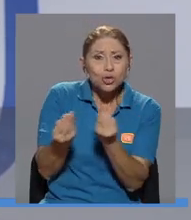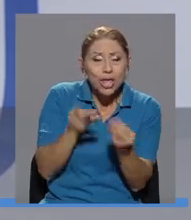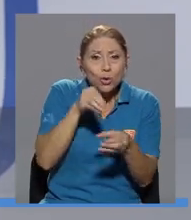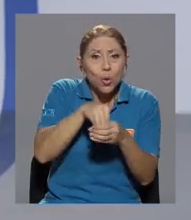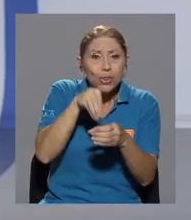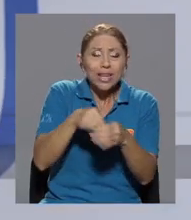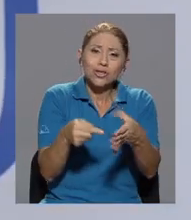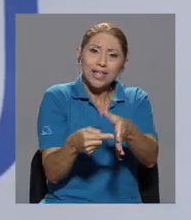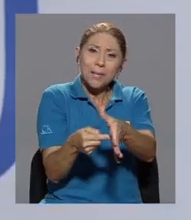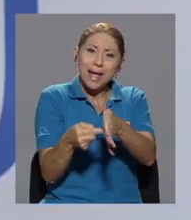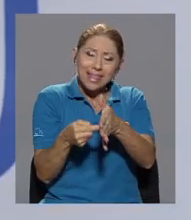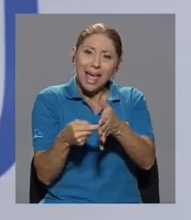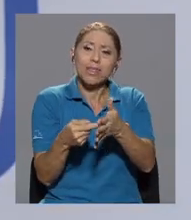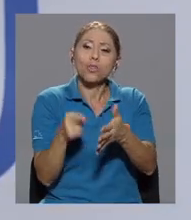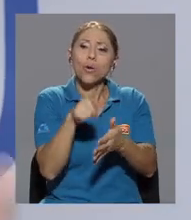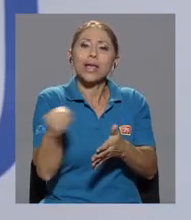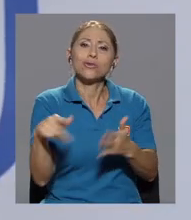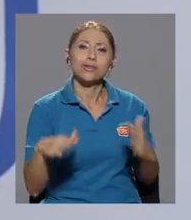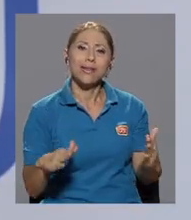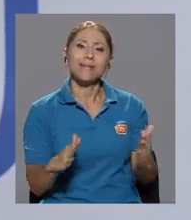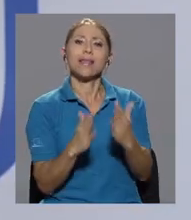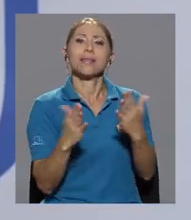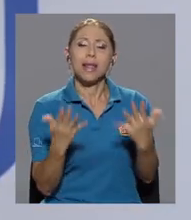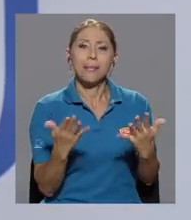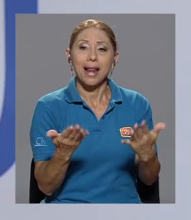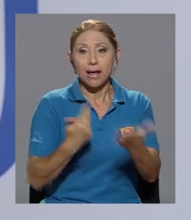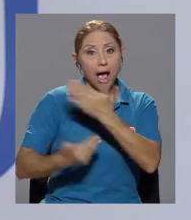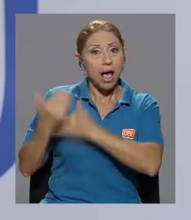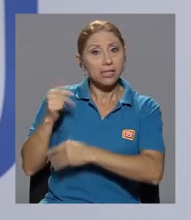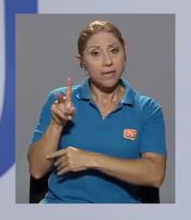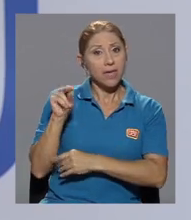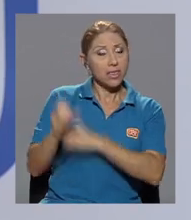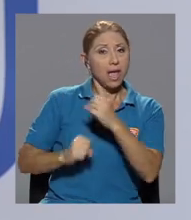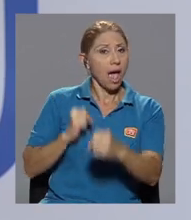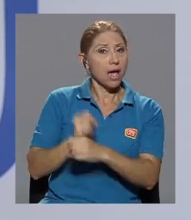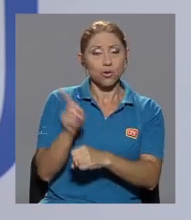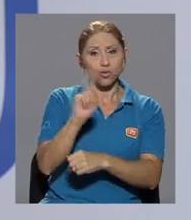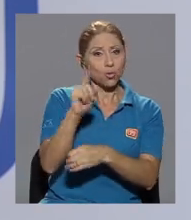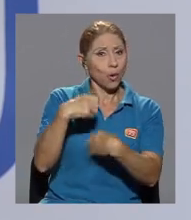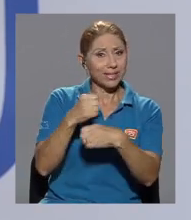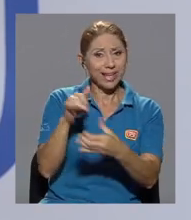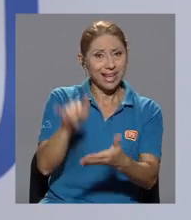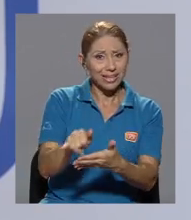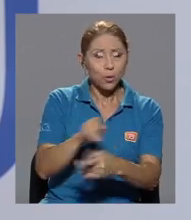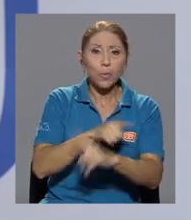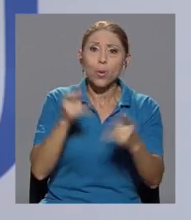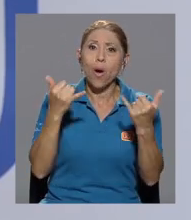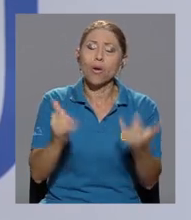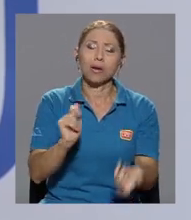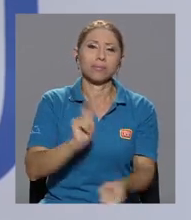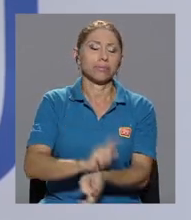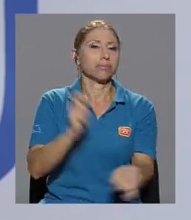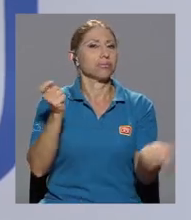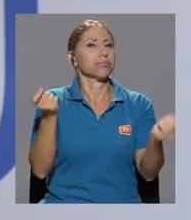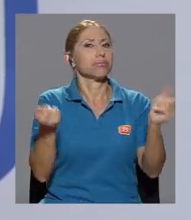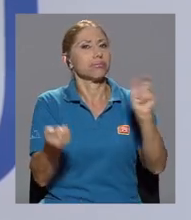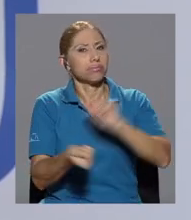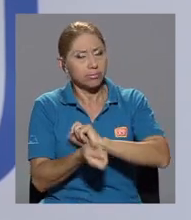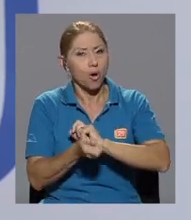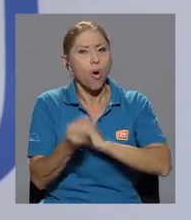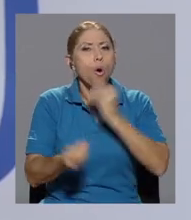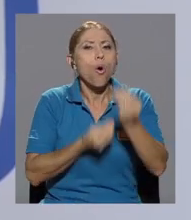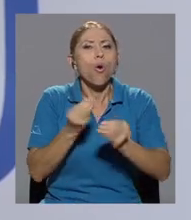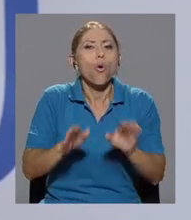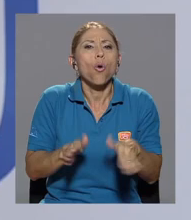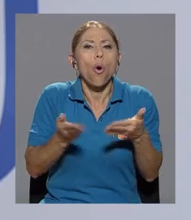te interpelan digamos que no pasaba hacen por lo menos unos 20 años tan fácilmente es un cambio drástico de la lógica digamos de cómo